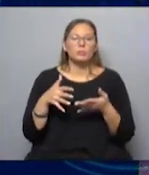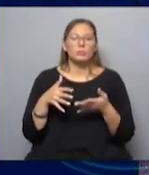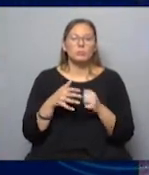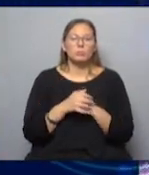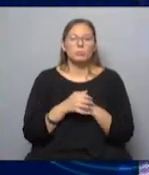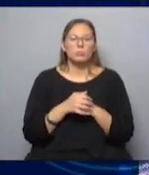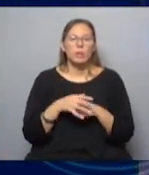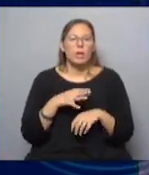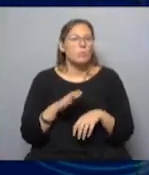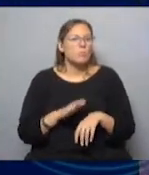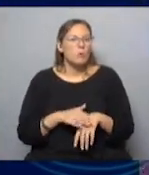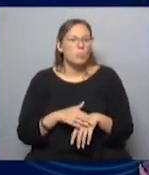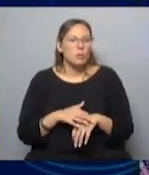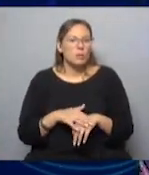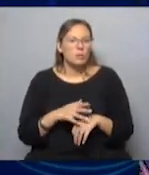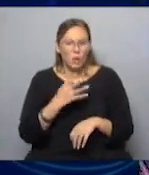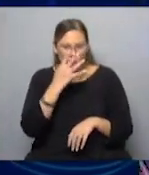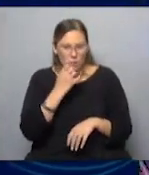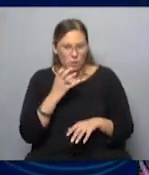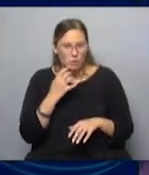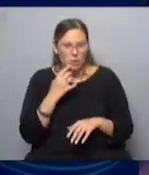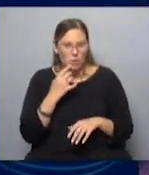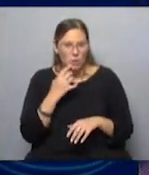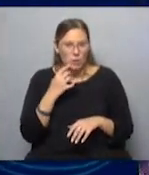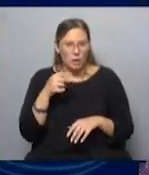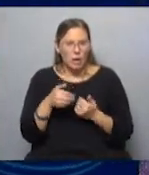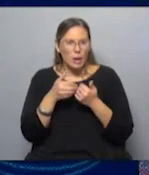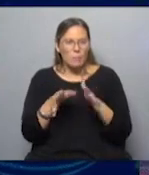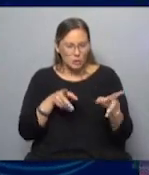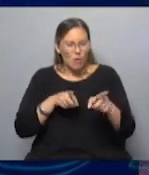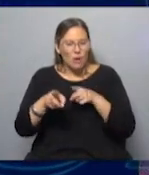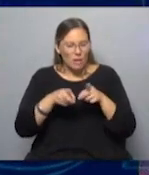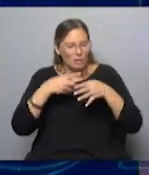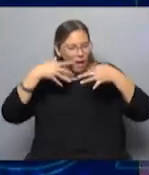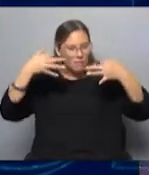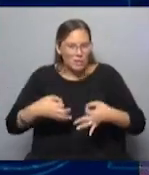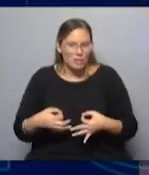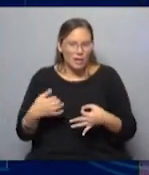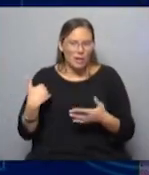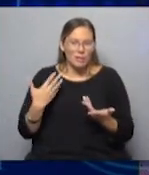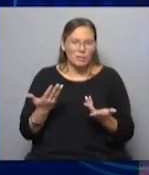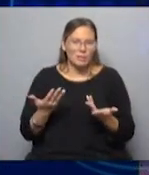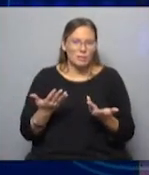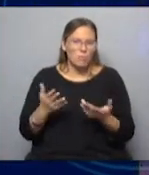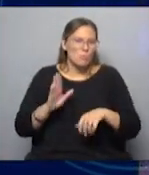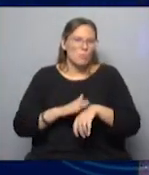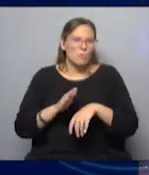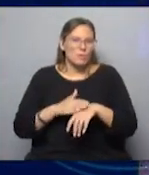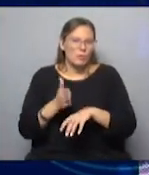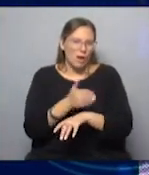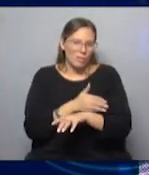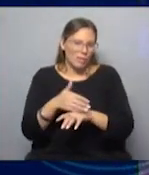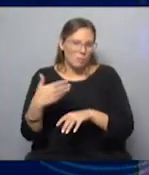bueno se puso seria la cosa acá empezó mi carrera realmente sí